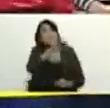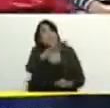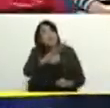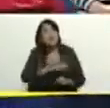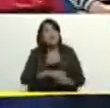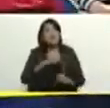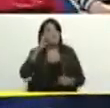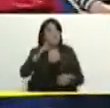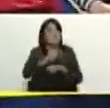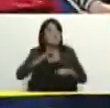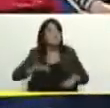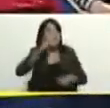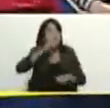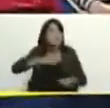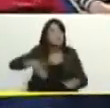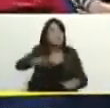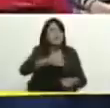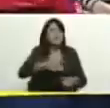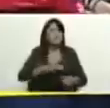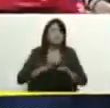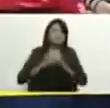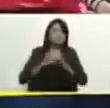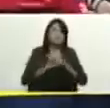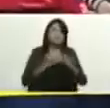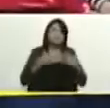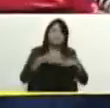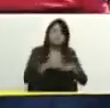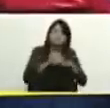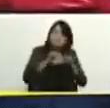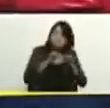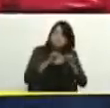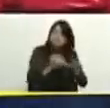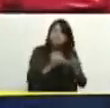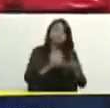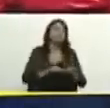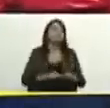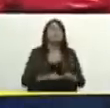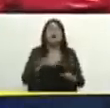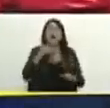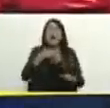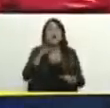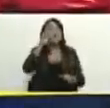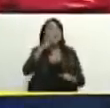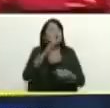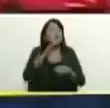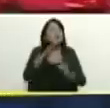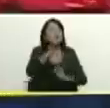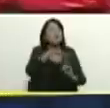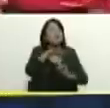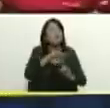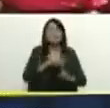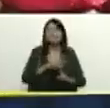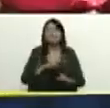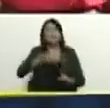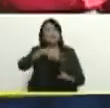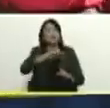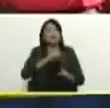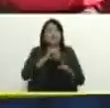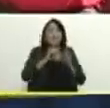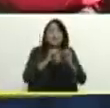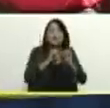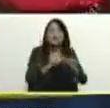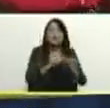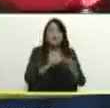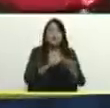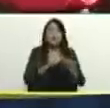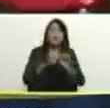este pueblo, seguirá unido. Ante cualquier circunstancia, estaremos unidos, más unidos